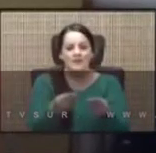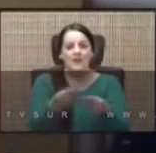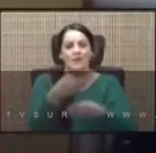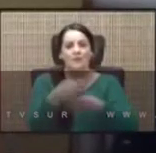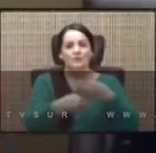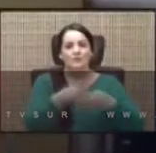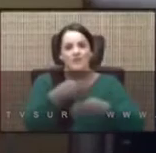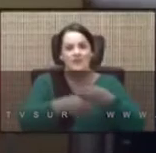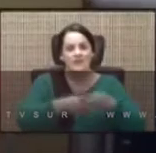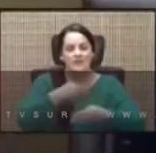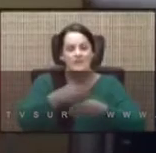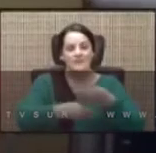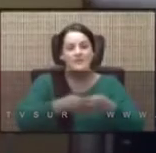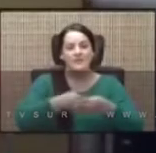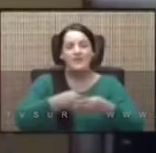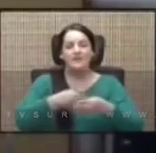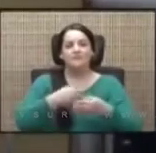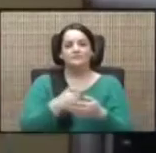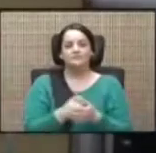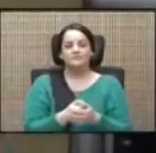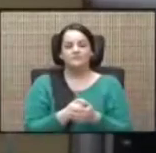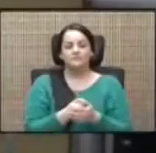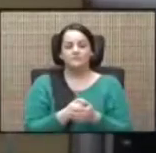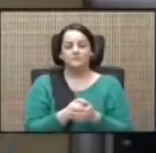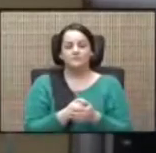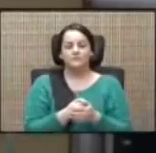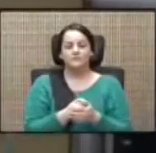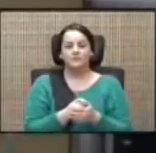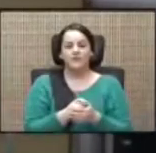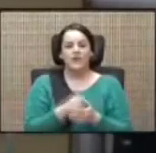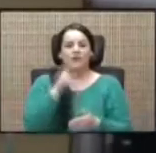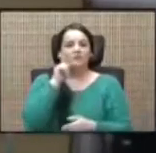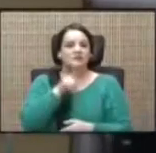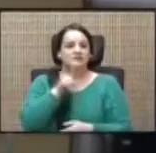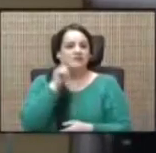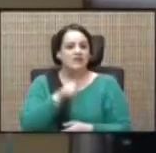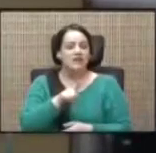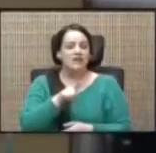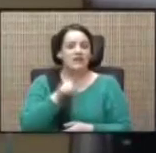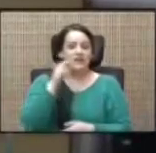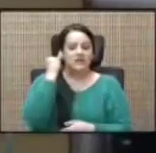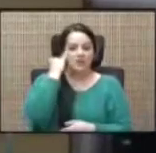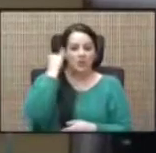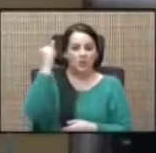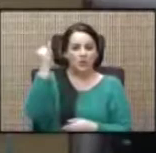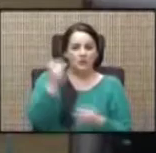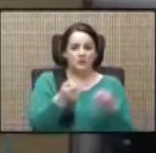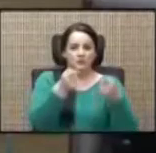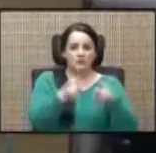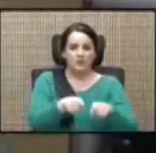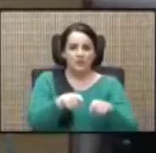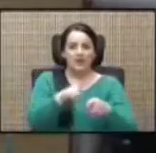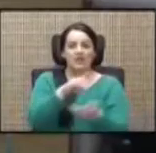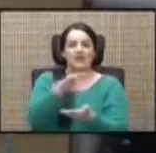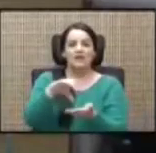trámite al proceso de falsedad ideológica que se está dando en el cantón de Pérez